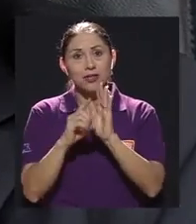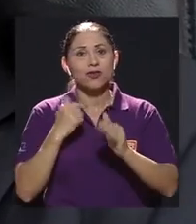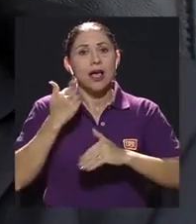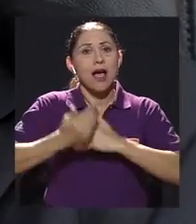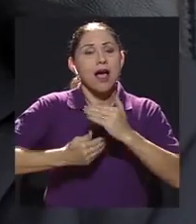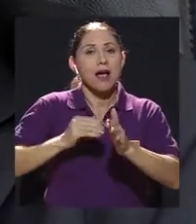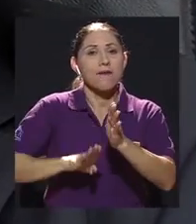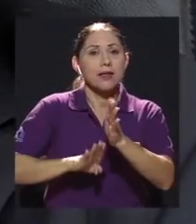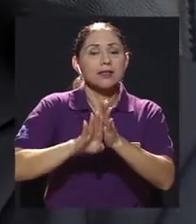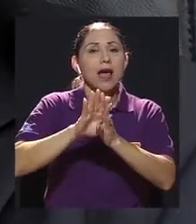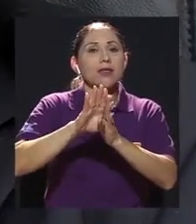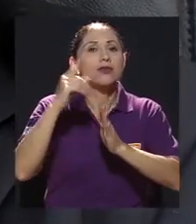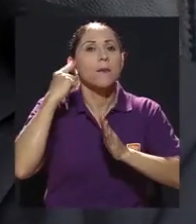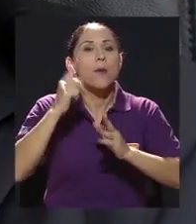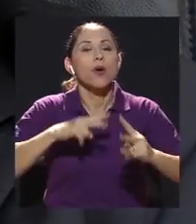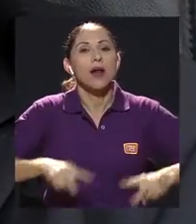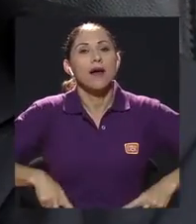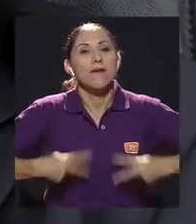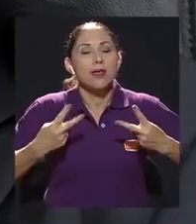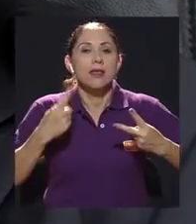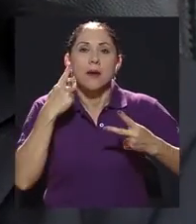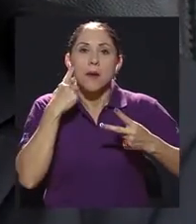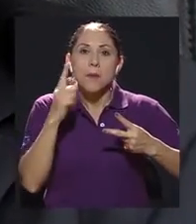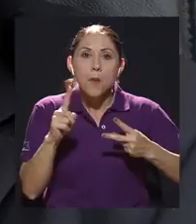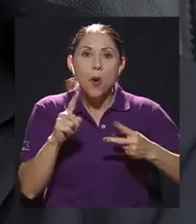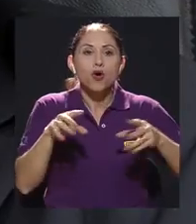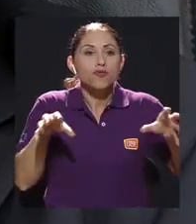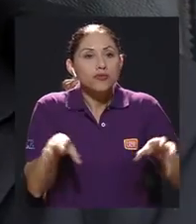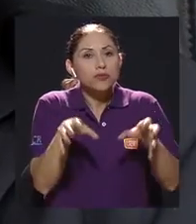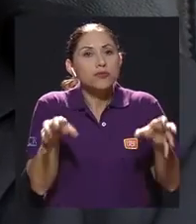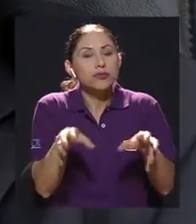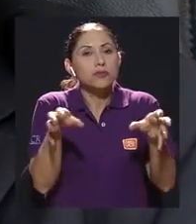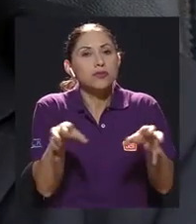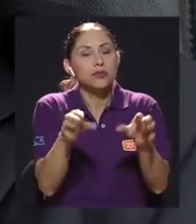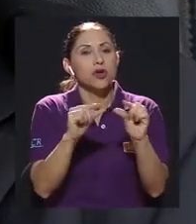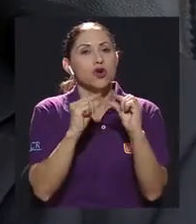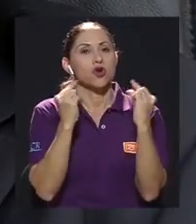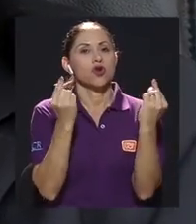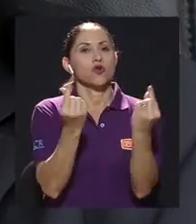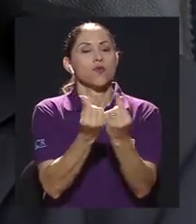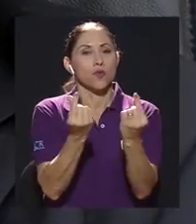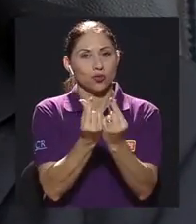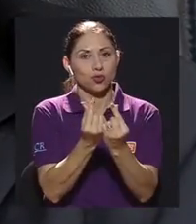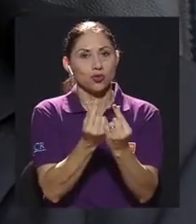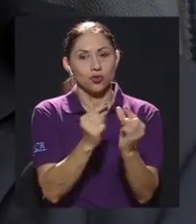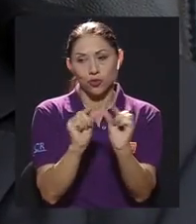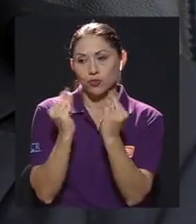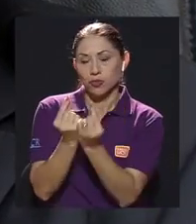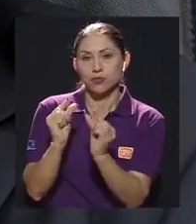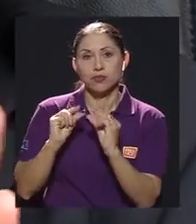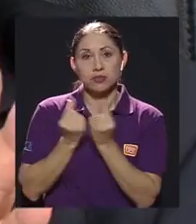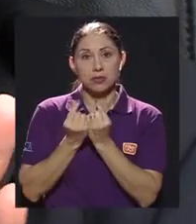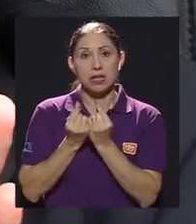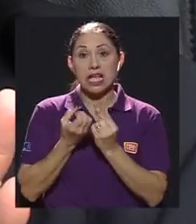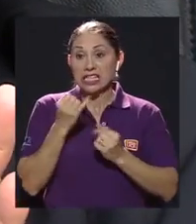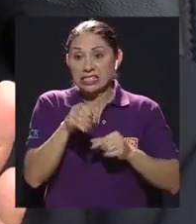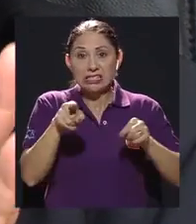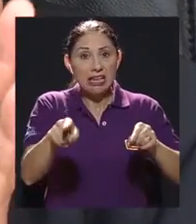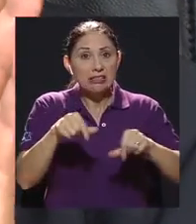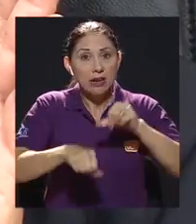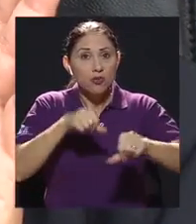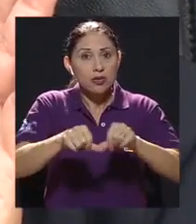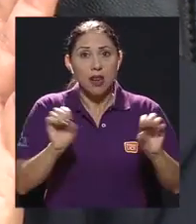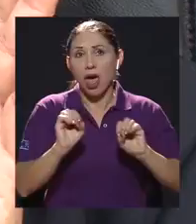la vitalidad y movilización de los grupos, que si no se da esa lucha, probablemente, ¿verdad?,